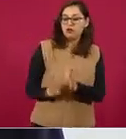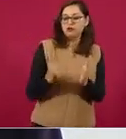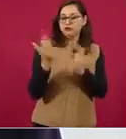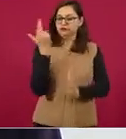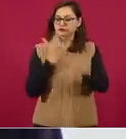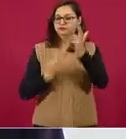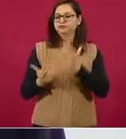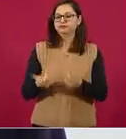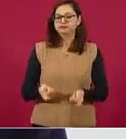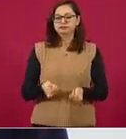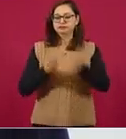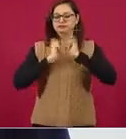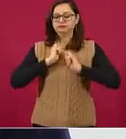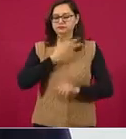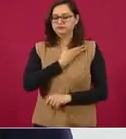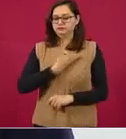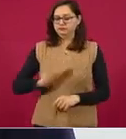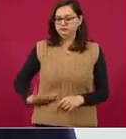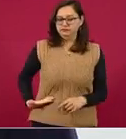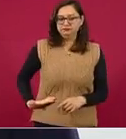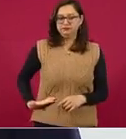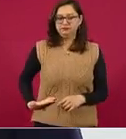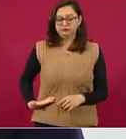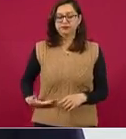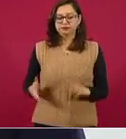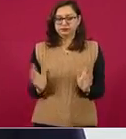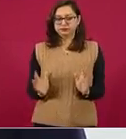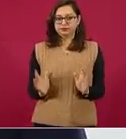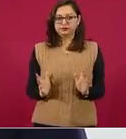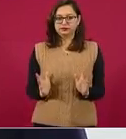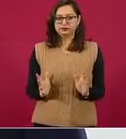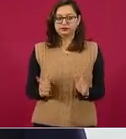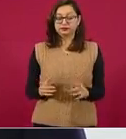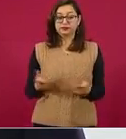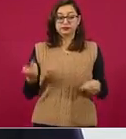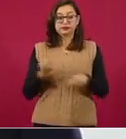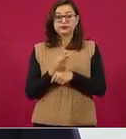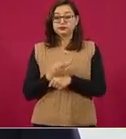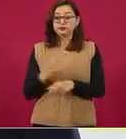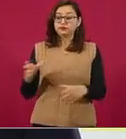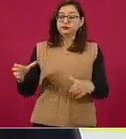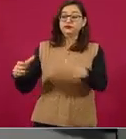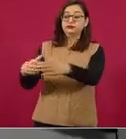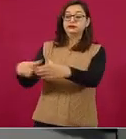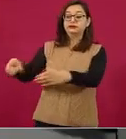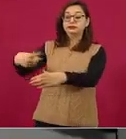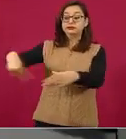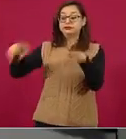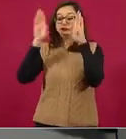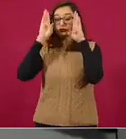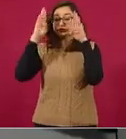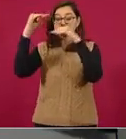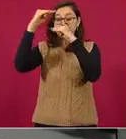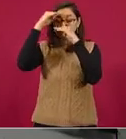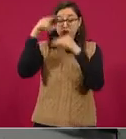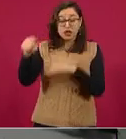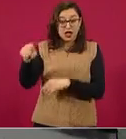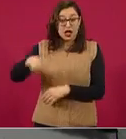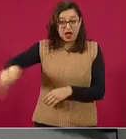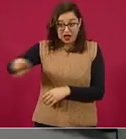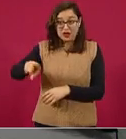Maximiliano y ayudaron para que nos invadiera Francia,